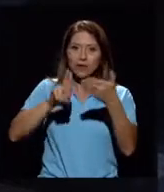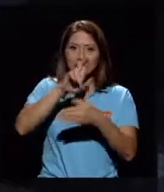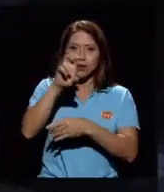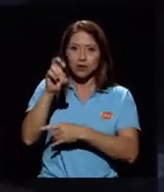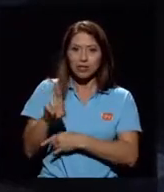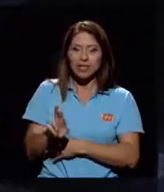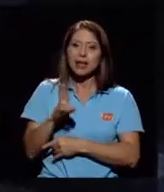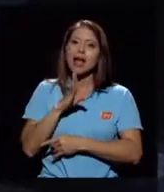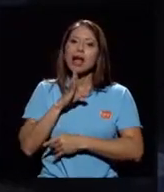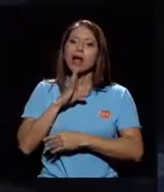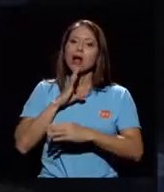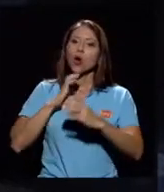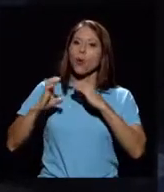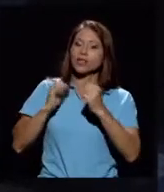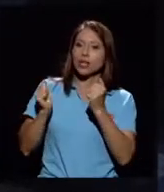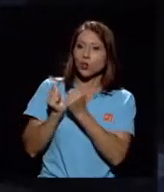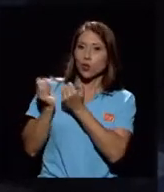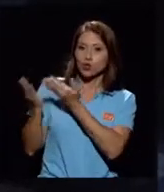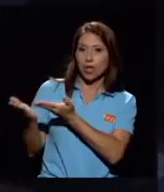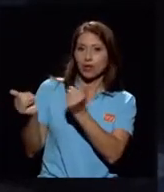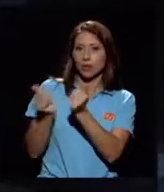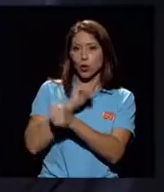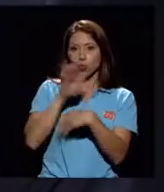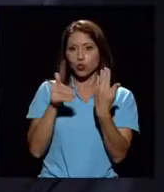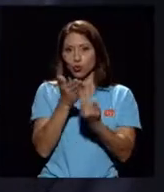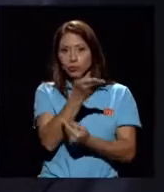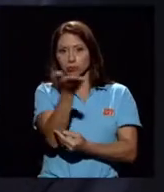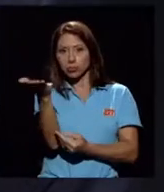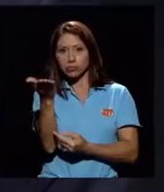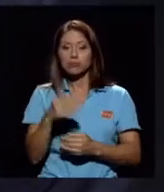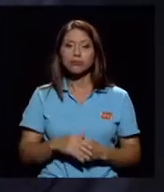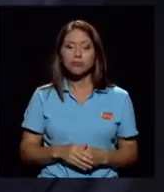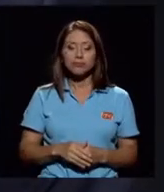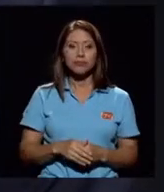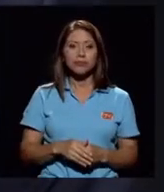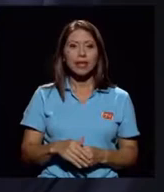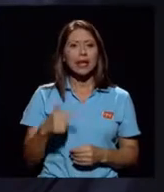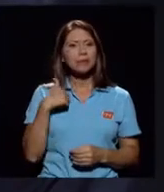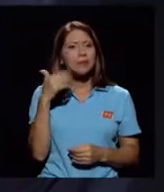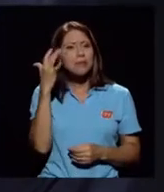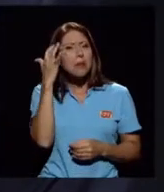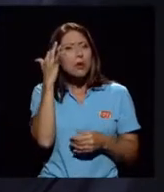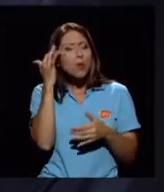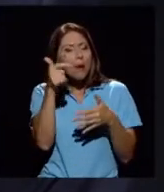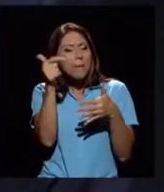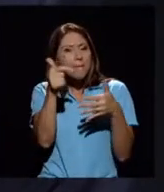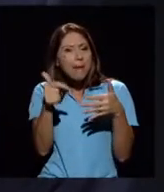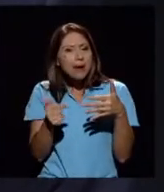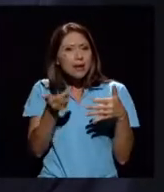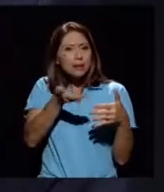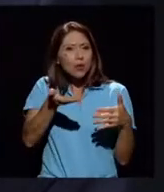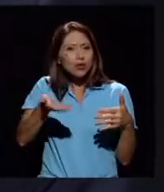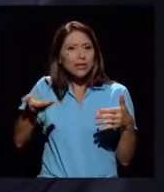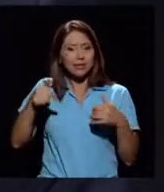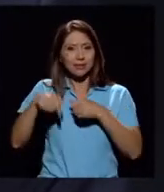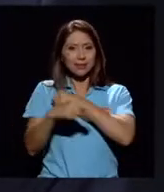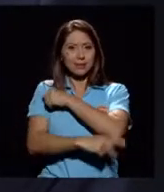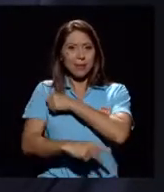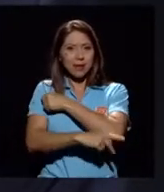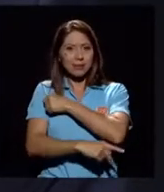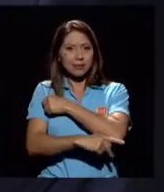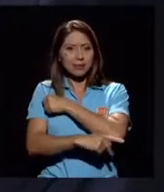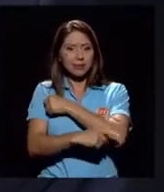conversando con causa y con todos los televidentes me preocupan varias cosas en este en este país y yo